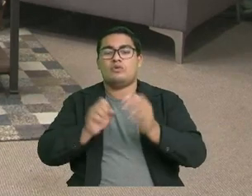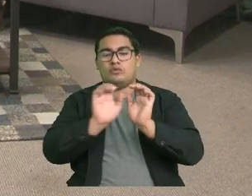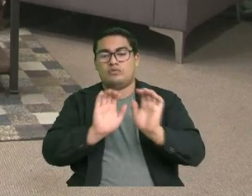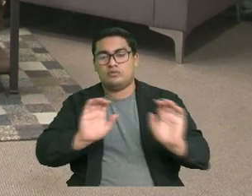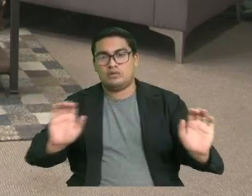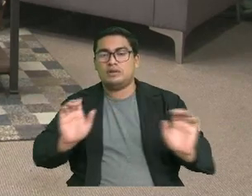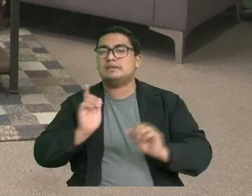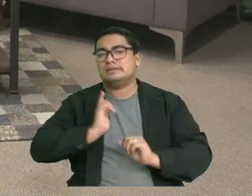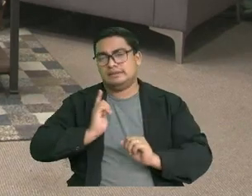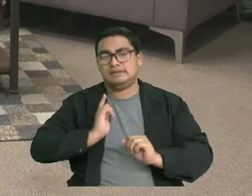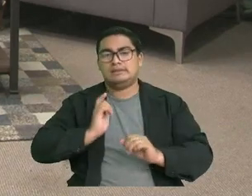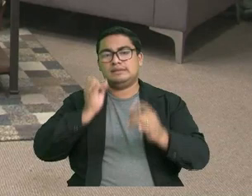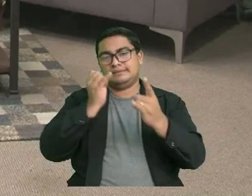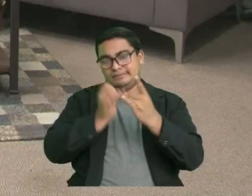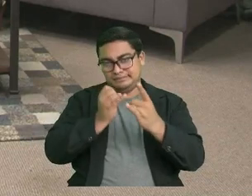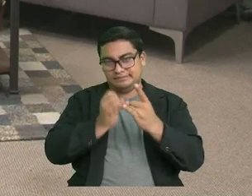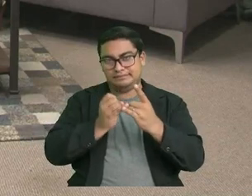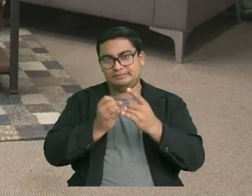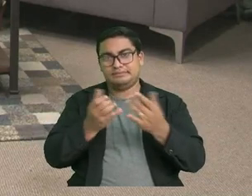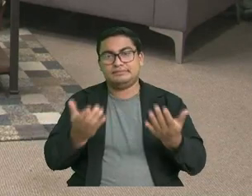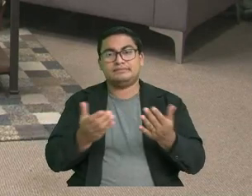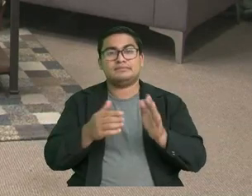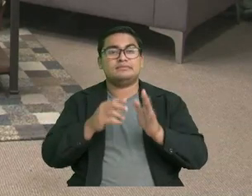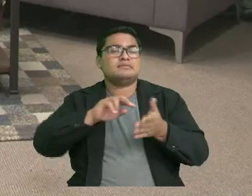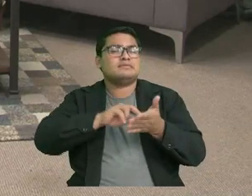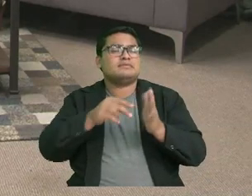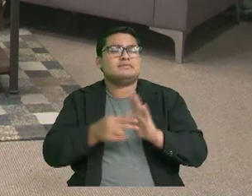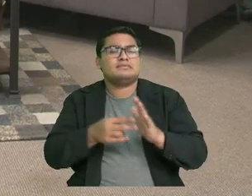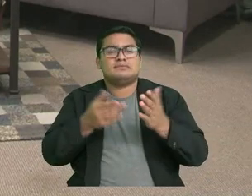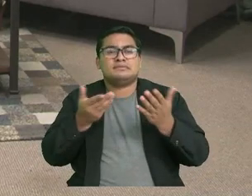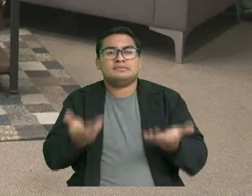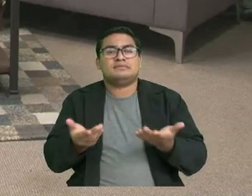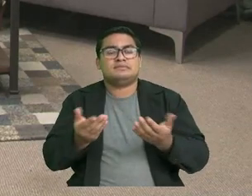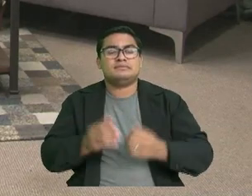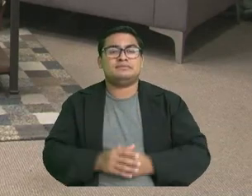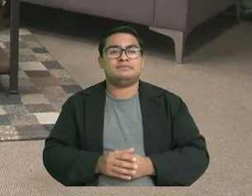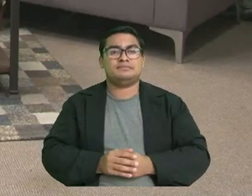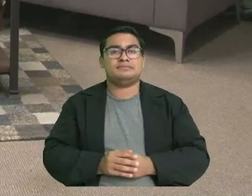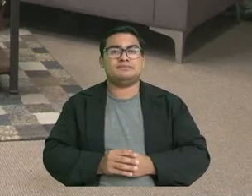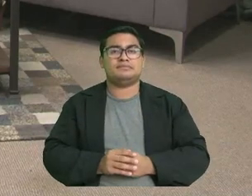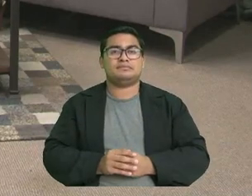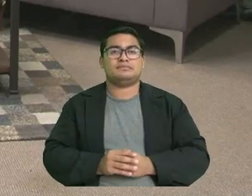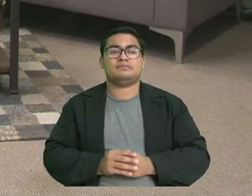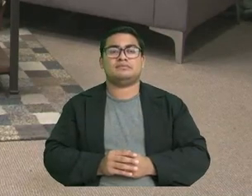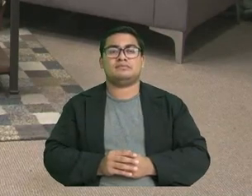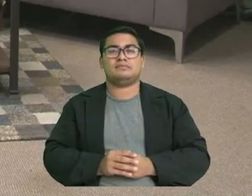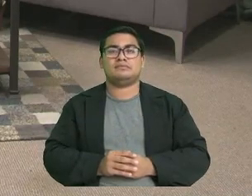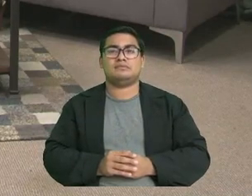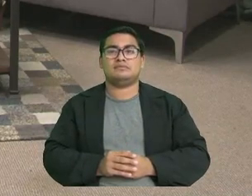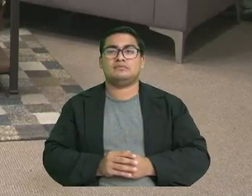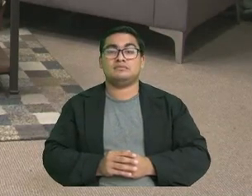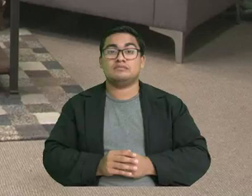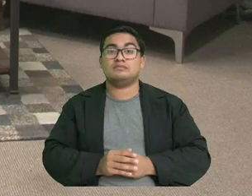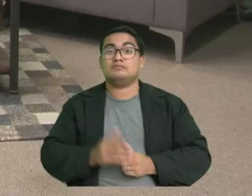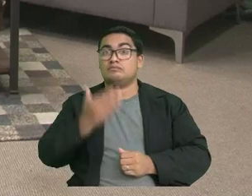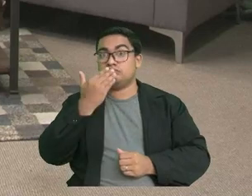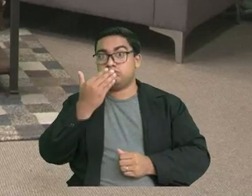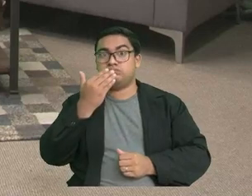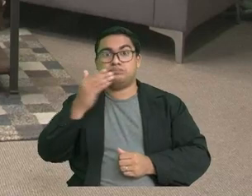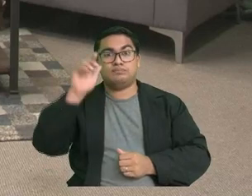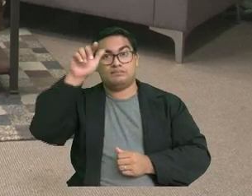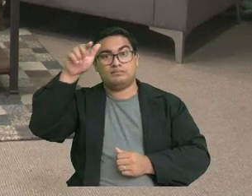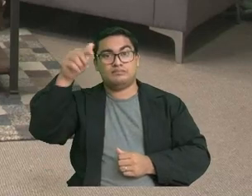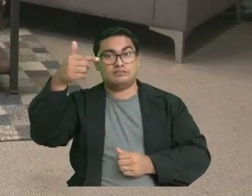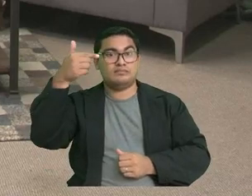niñez, tiene equidad de género. ¿Y qué significa esto? Significa de que ha habido una voluntad